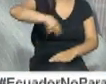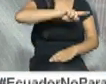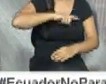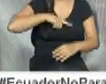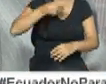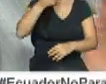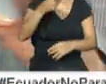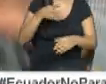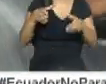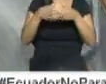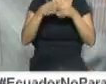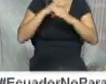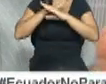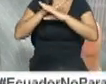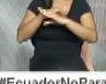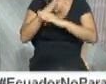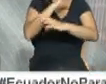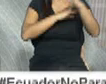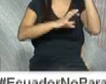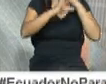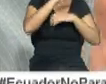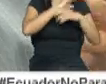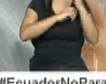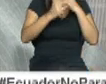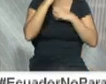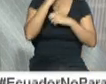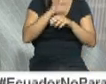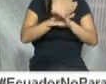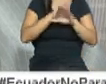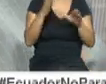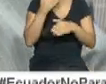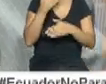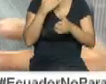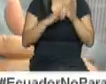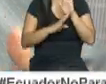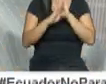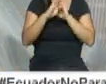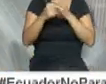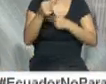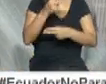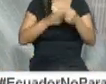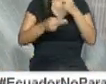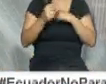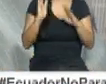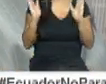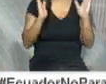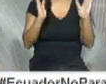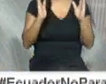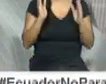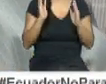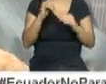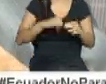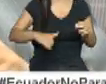¿no? Cómo surgieron nuestros países, cómo surgió el Ecuador, cómo se negoció la transición a la democracia.